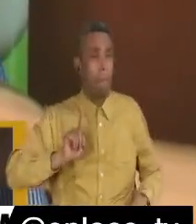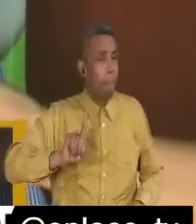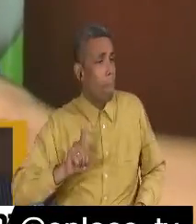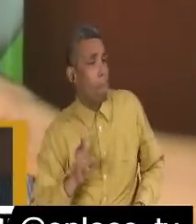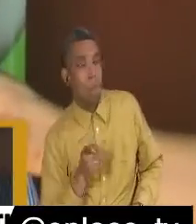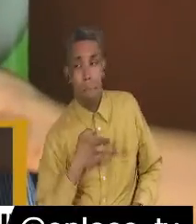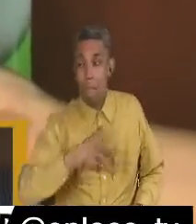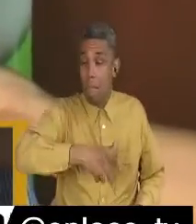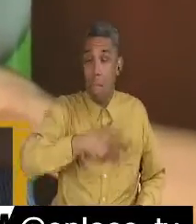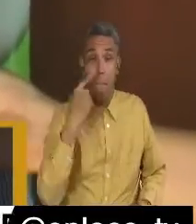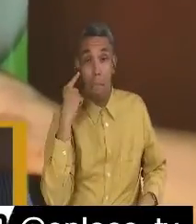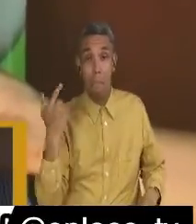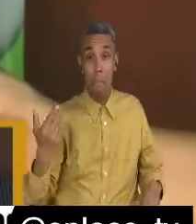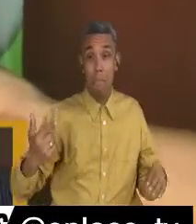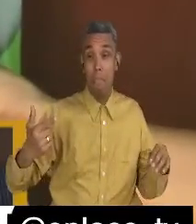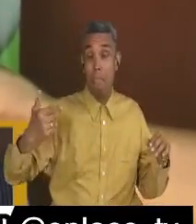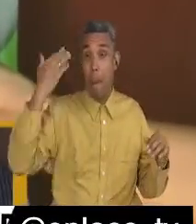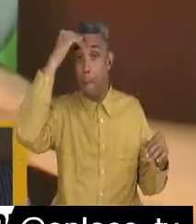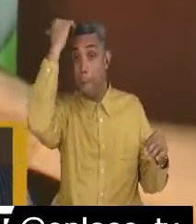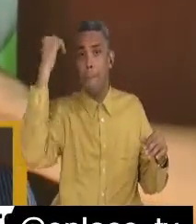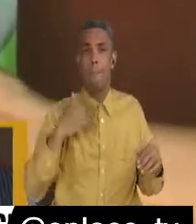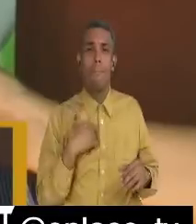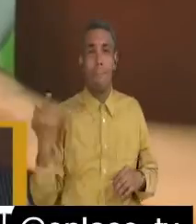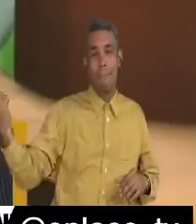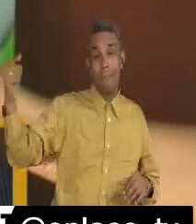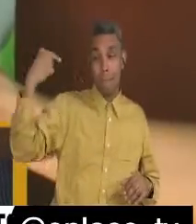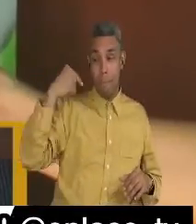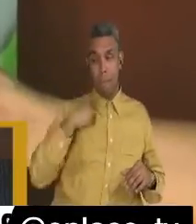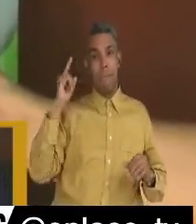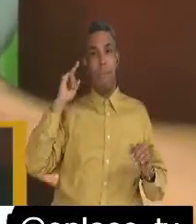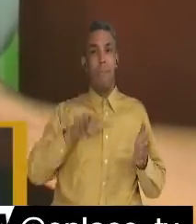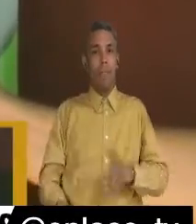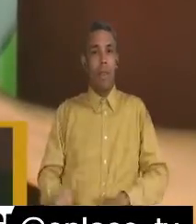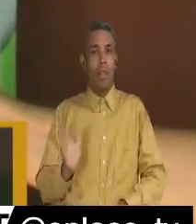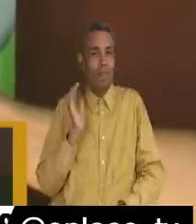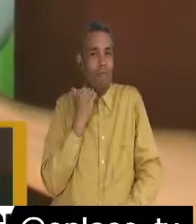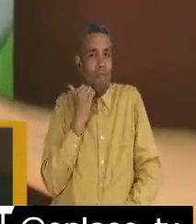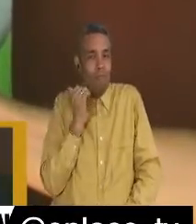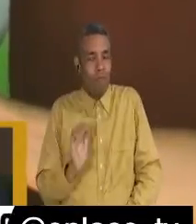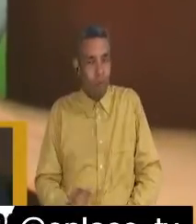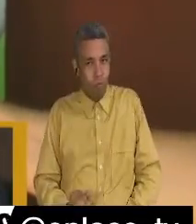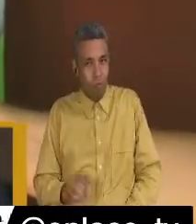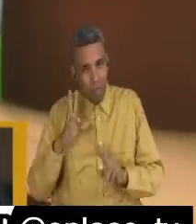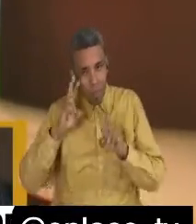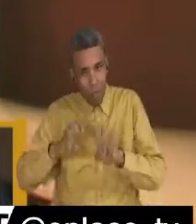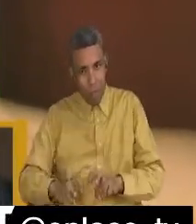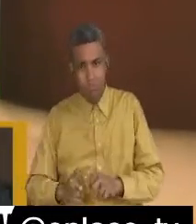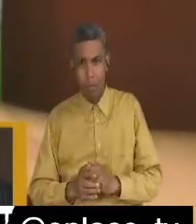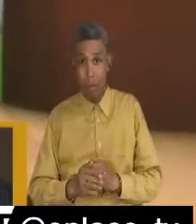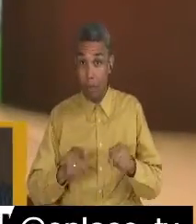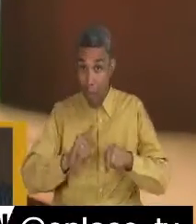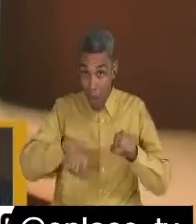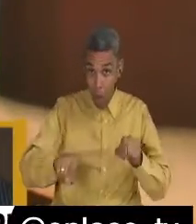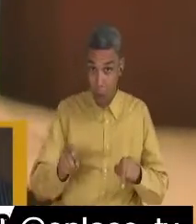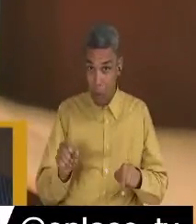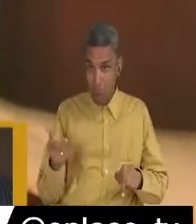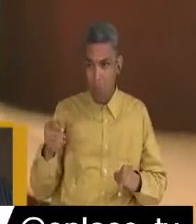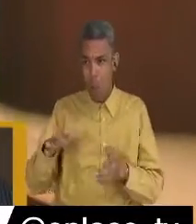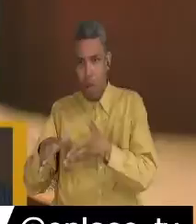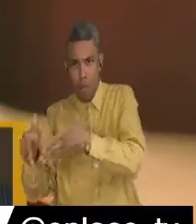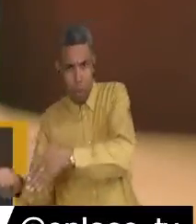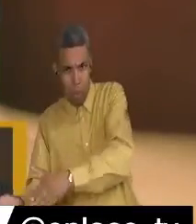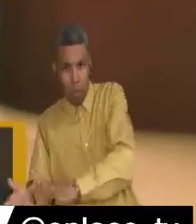Sí, información que nos manifiesta la comunidad es que aparte del campesino ya muerto, existe un herido que en estos